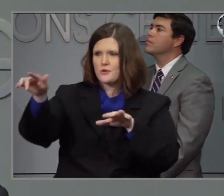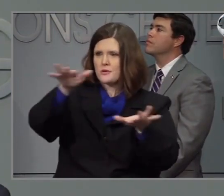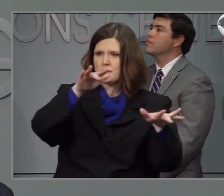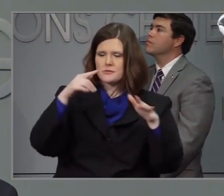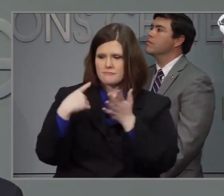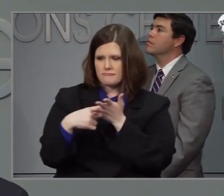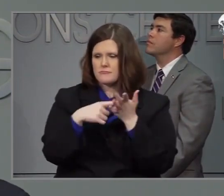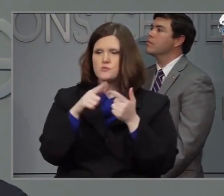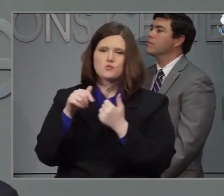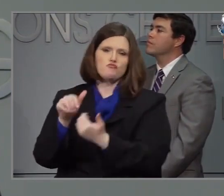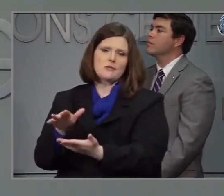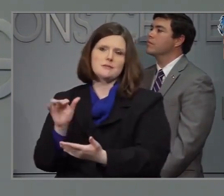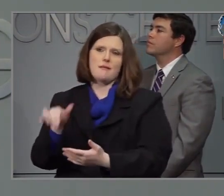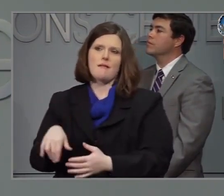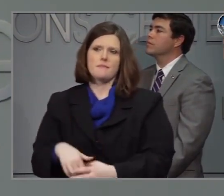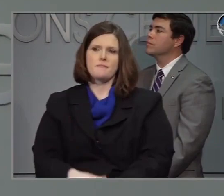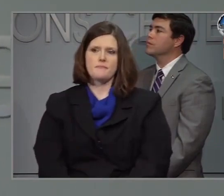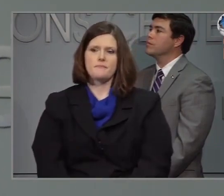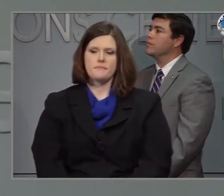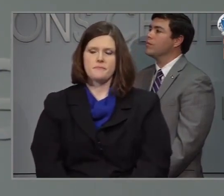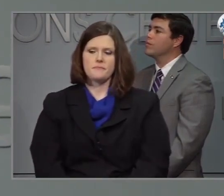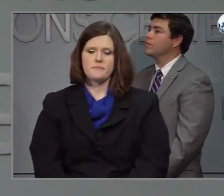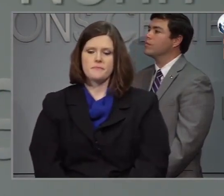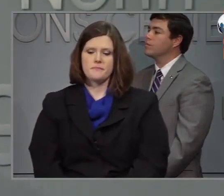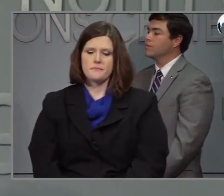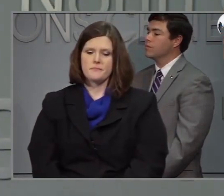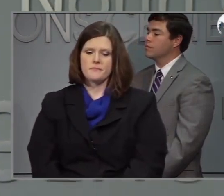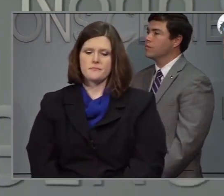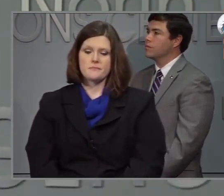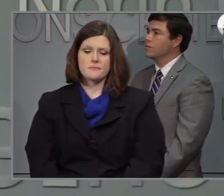interesados estatales para resolver la situación